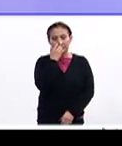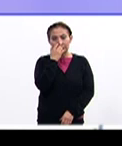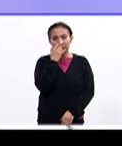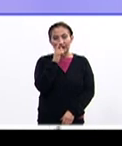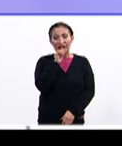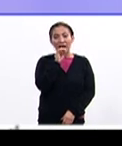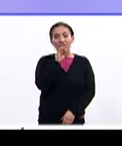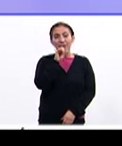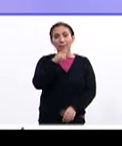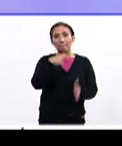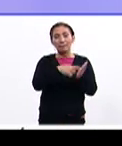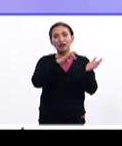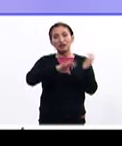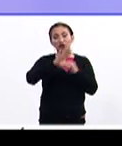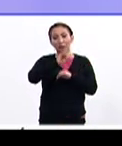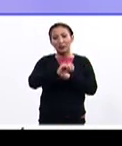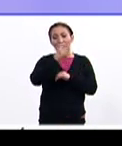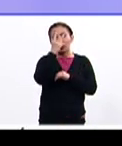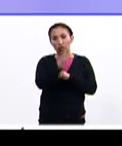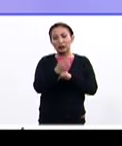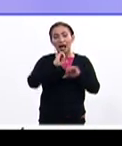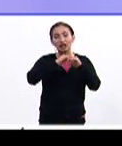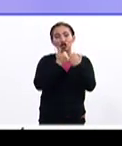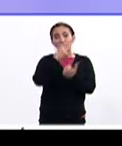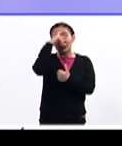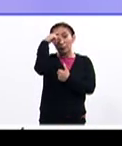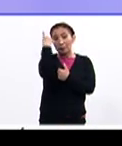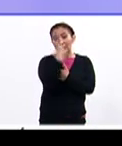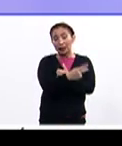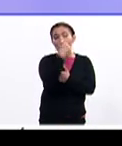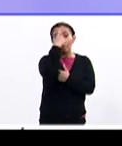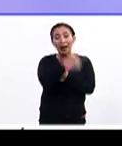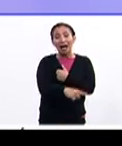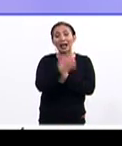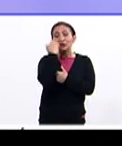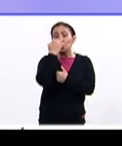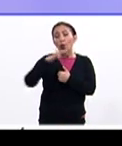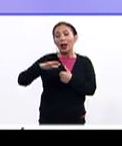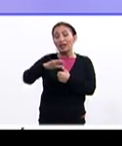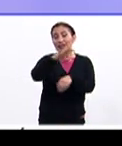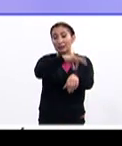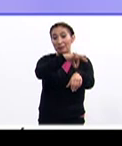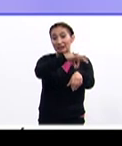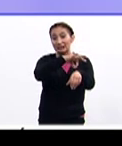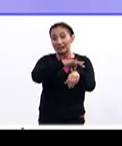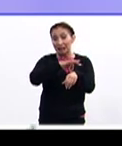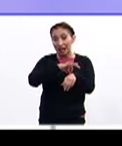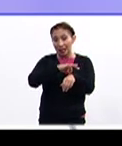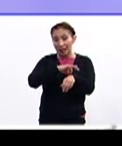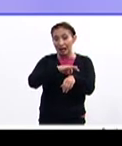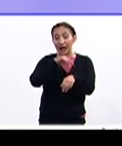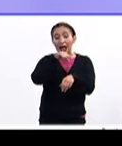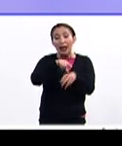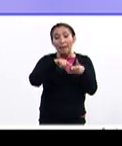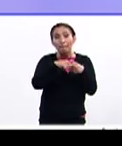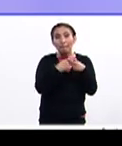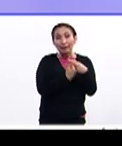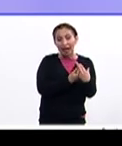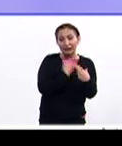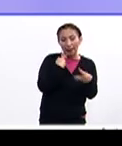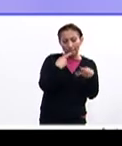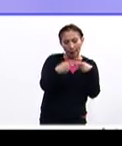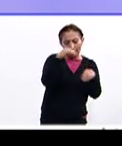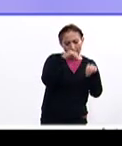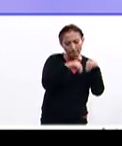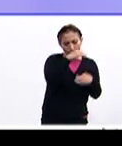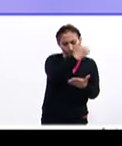en 1992, la ANFEM es la Asociación Mexicana para las Facultades y Escuelas de Medicina, inicia